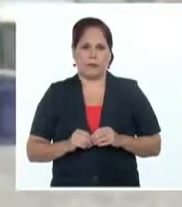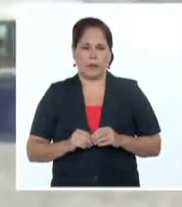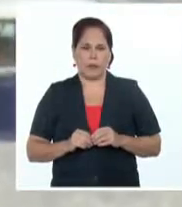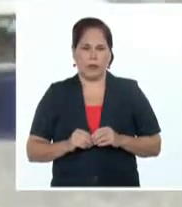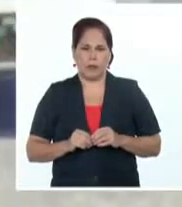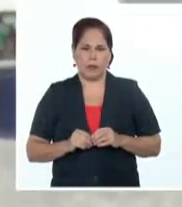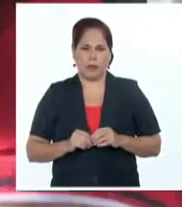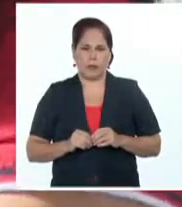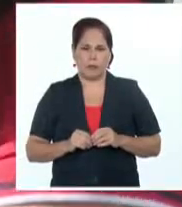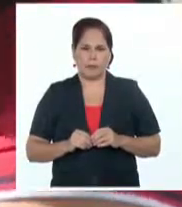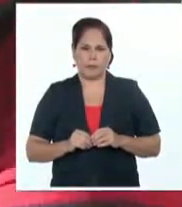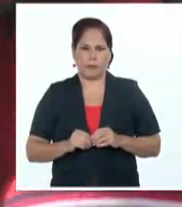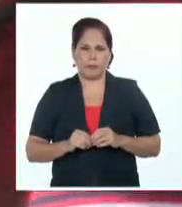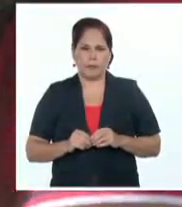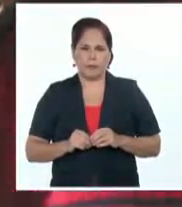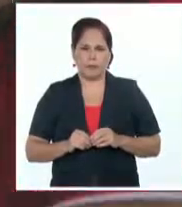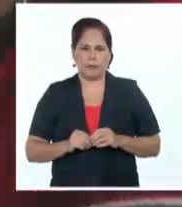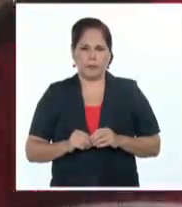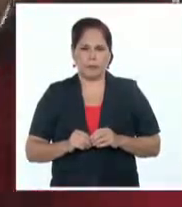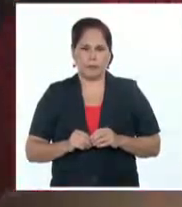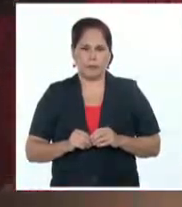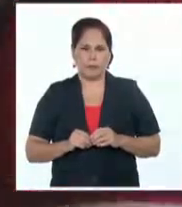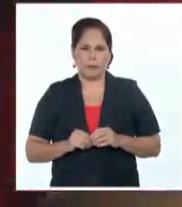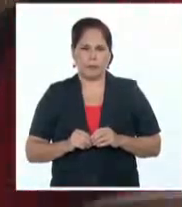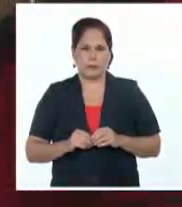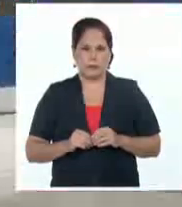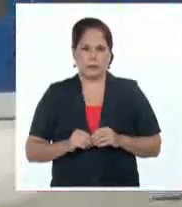porque no dan el asiento.